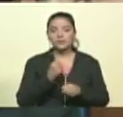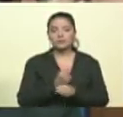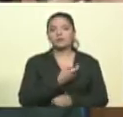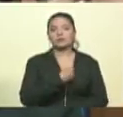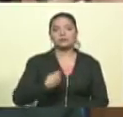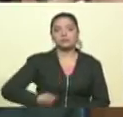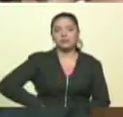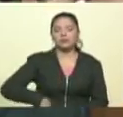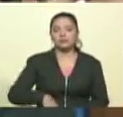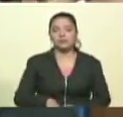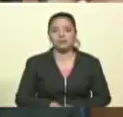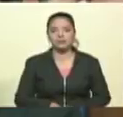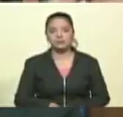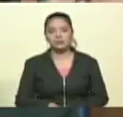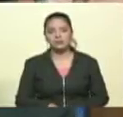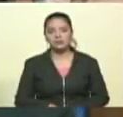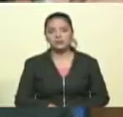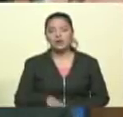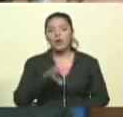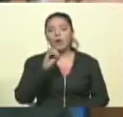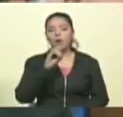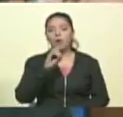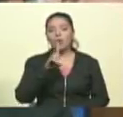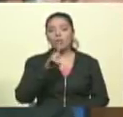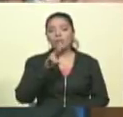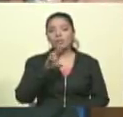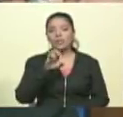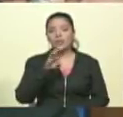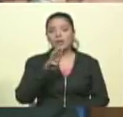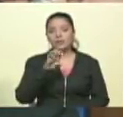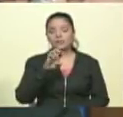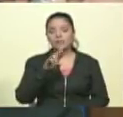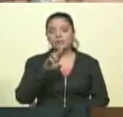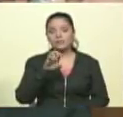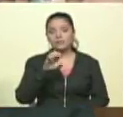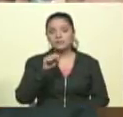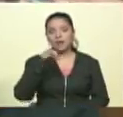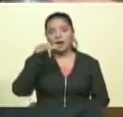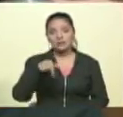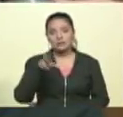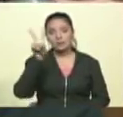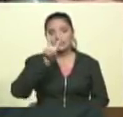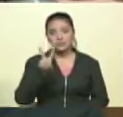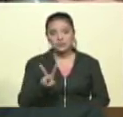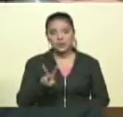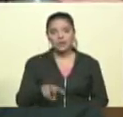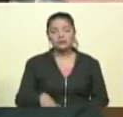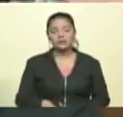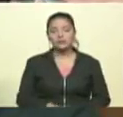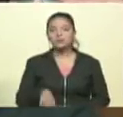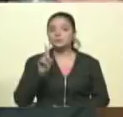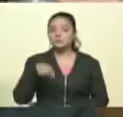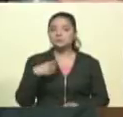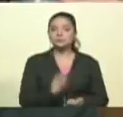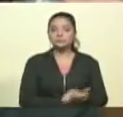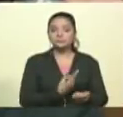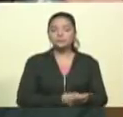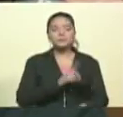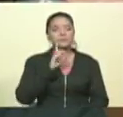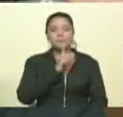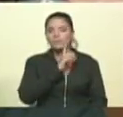presidente de Odebrecht aquí en Venezuela, y también los hermanos Carlos